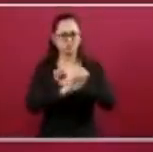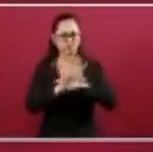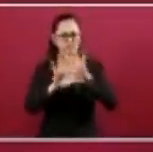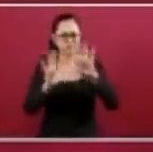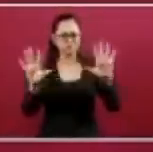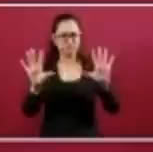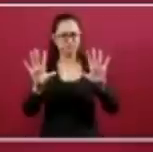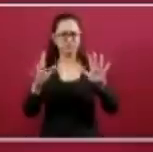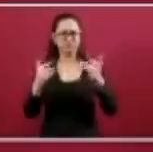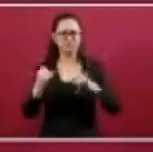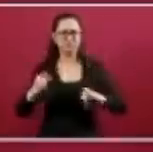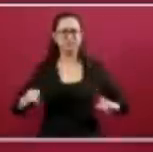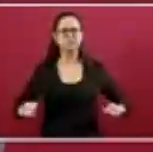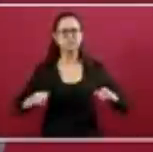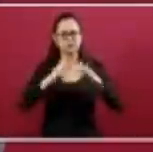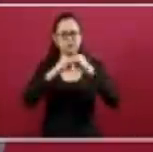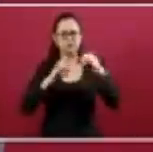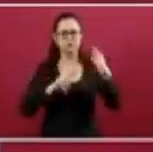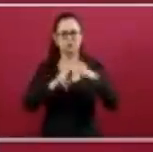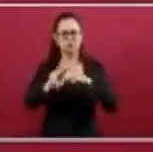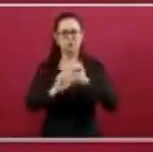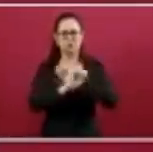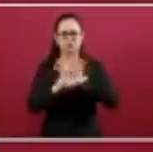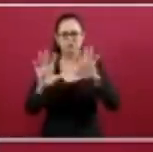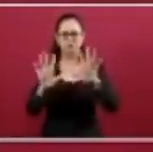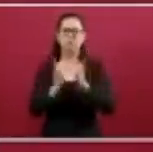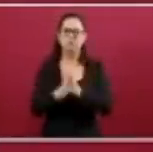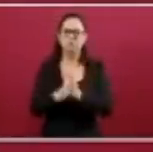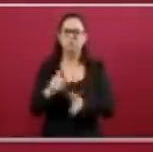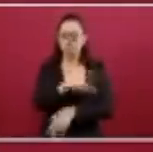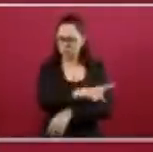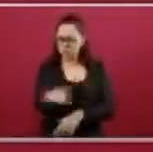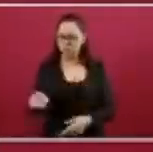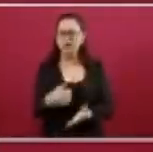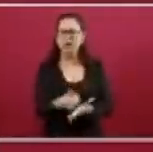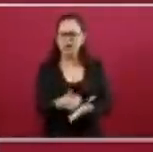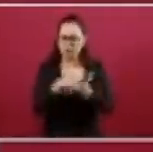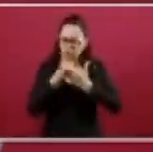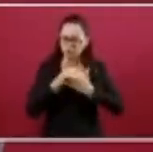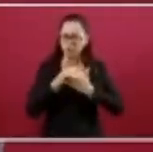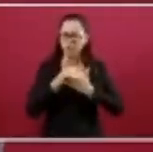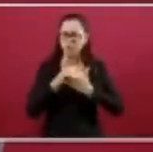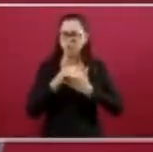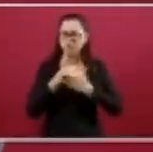el Instituto de la Transparencia. Ayúdennos.